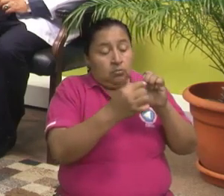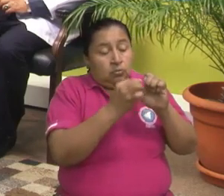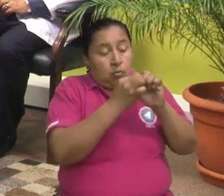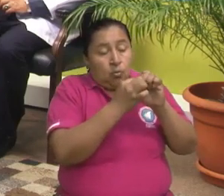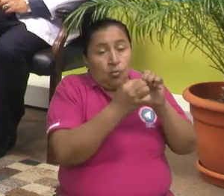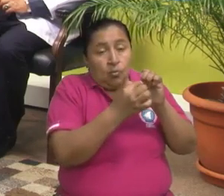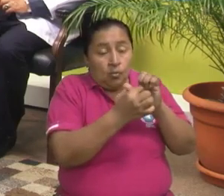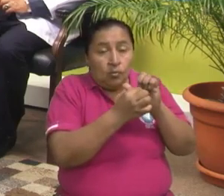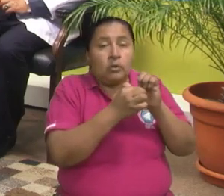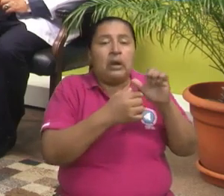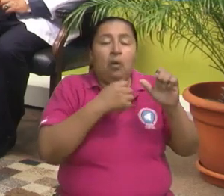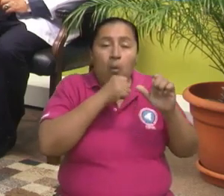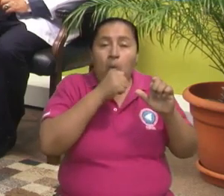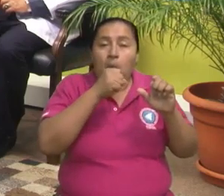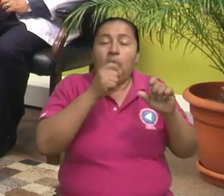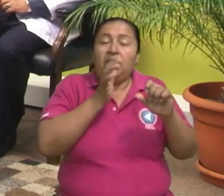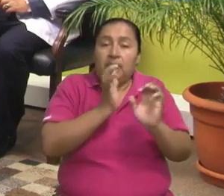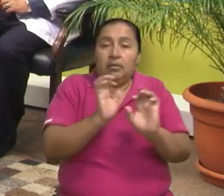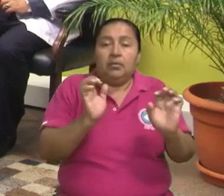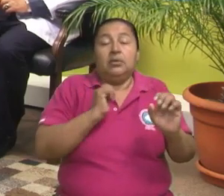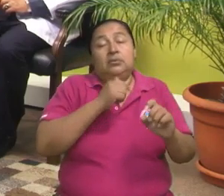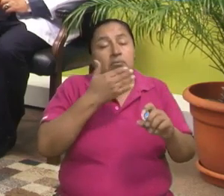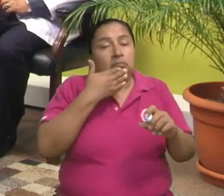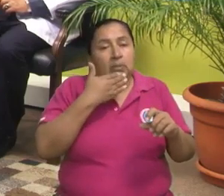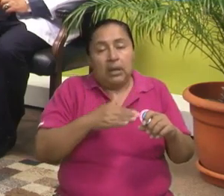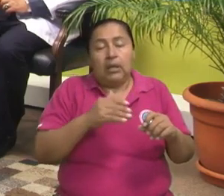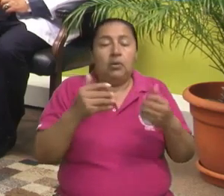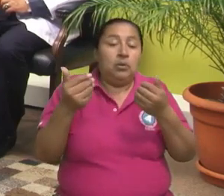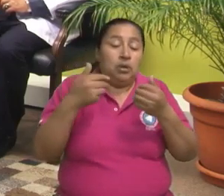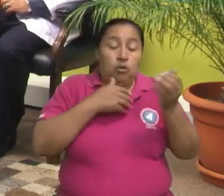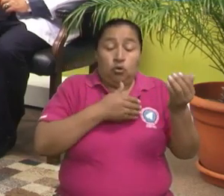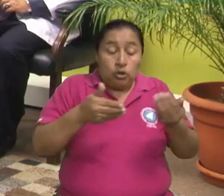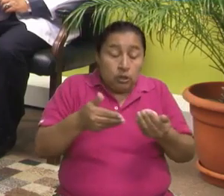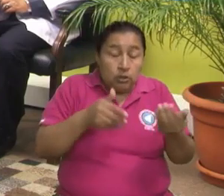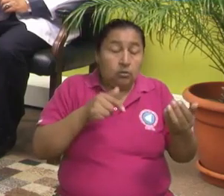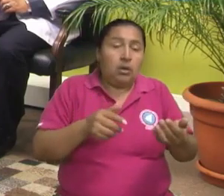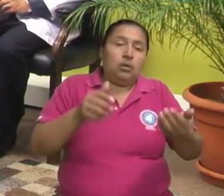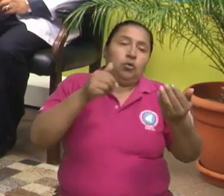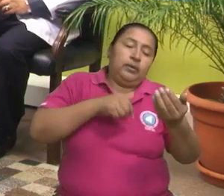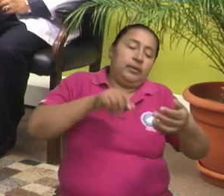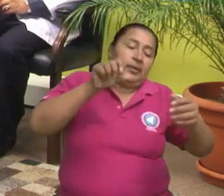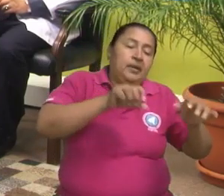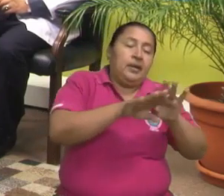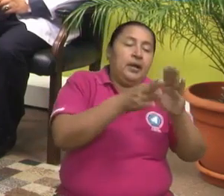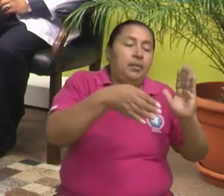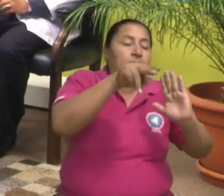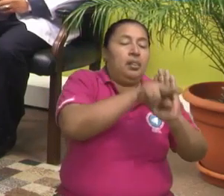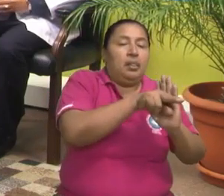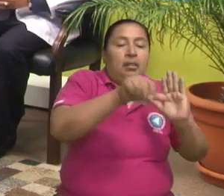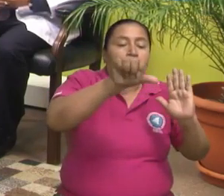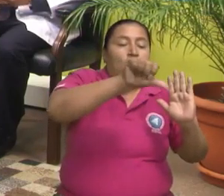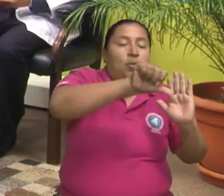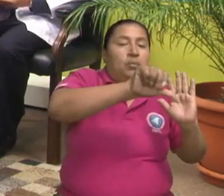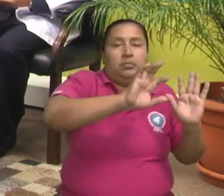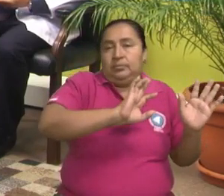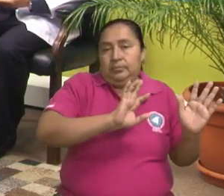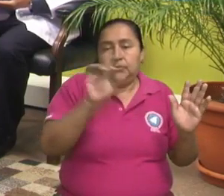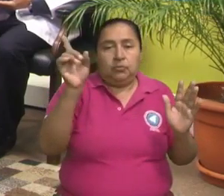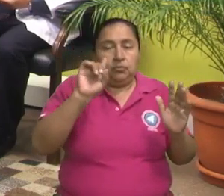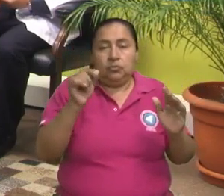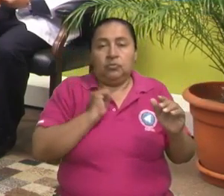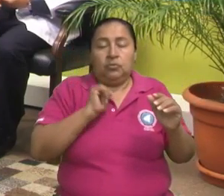garganta entonces es malo alimentar a los niños acostados a veces en una